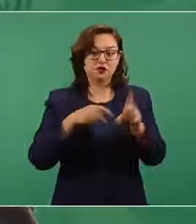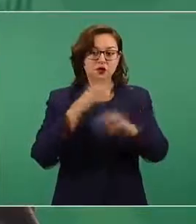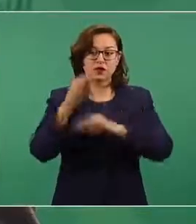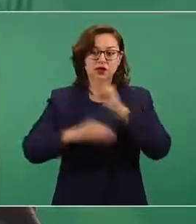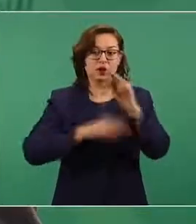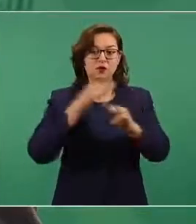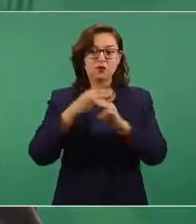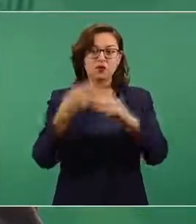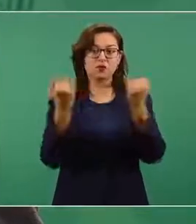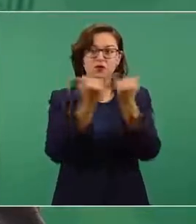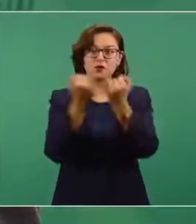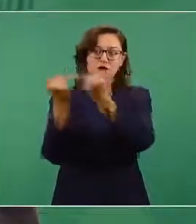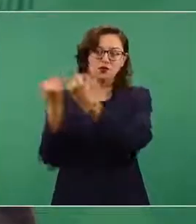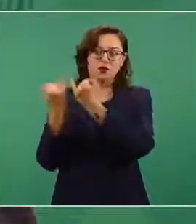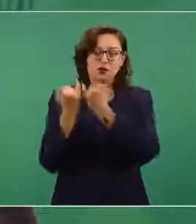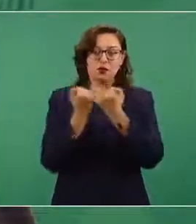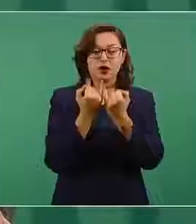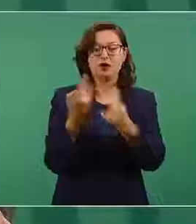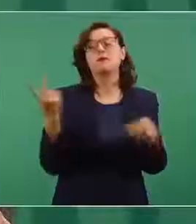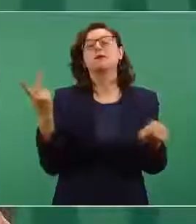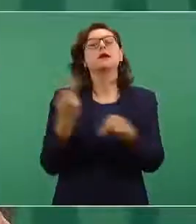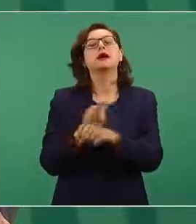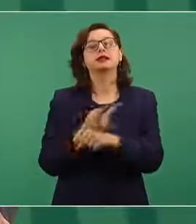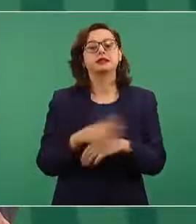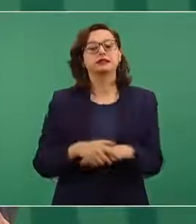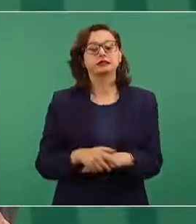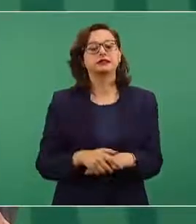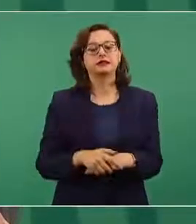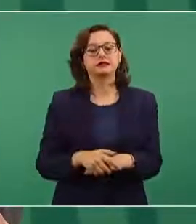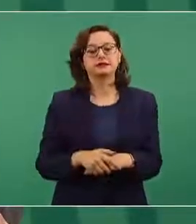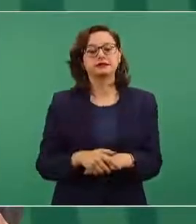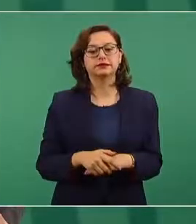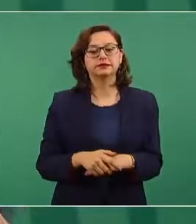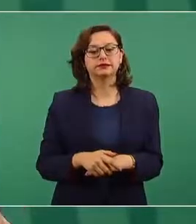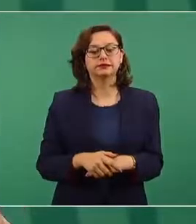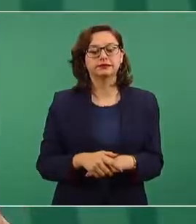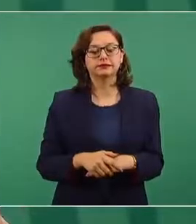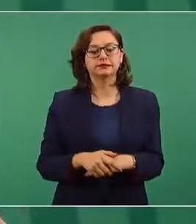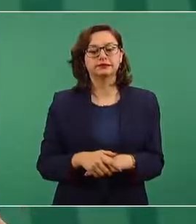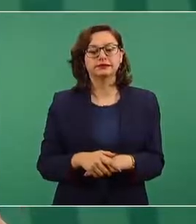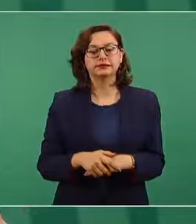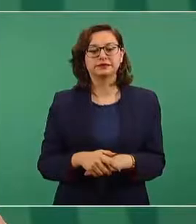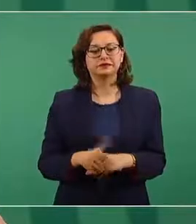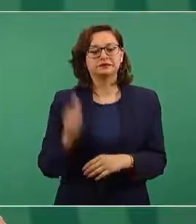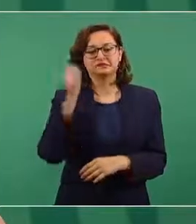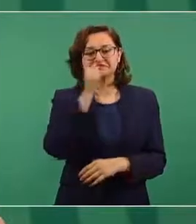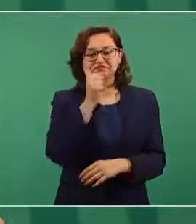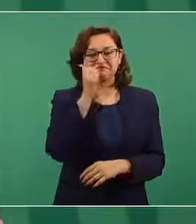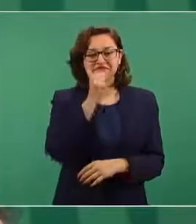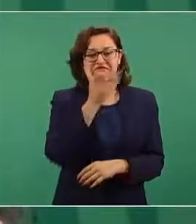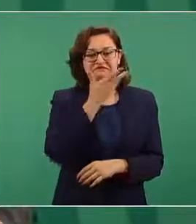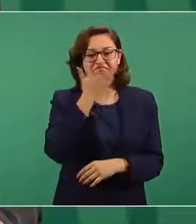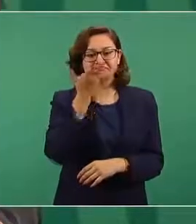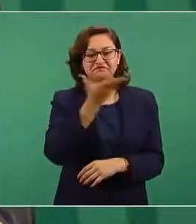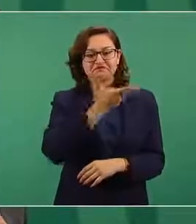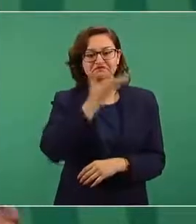mundo, pues lo que se utiliza